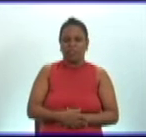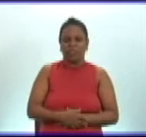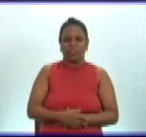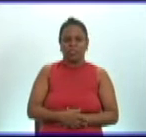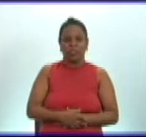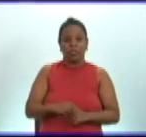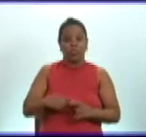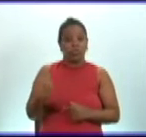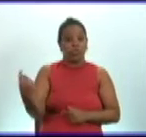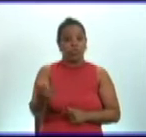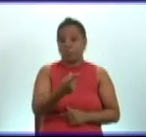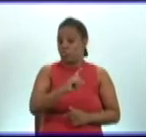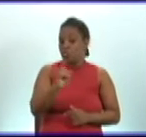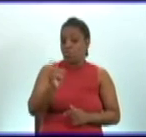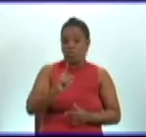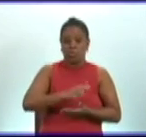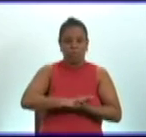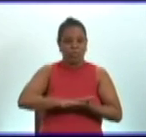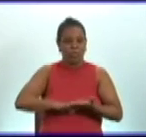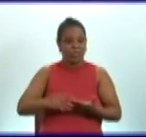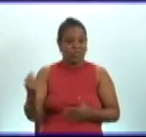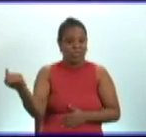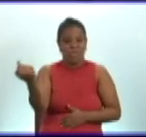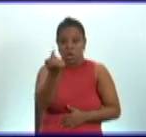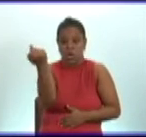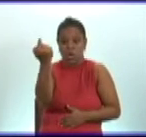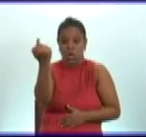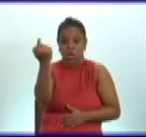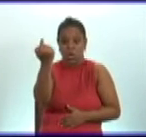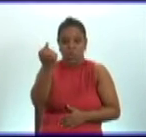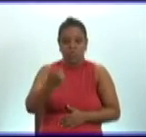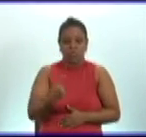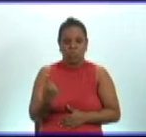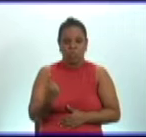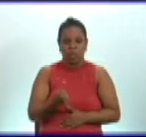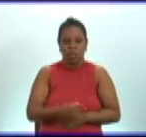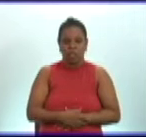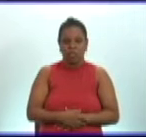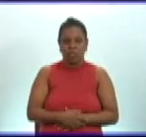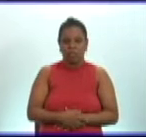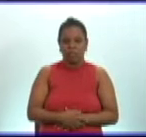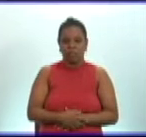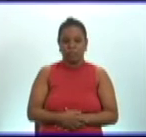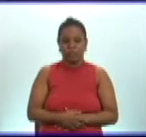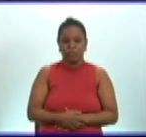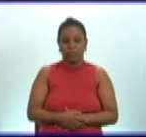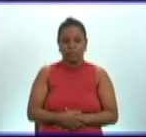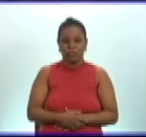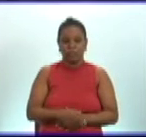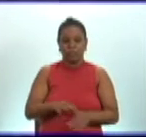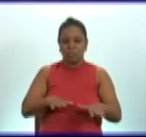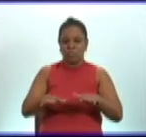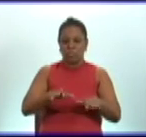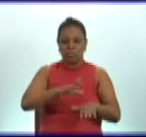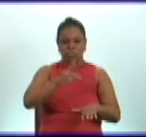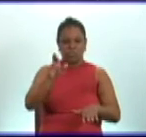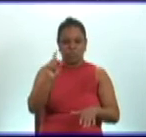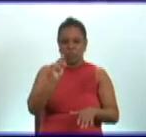Pues nosotros no vamos a permitir ni una señal de infidencia en esta ciudad, ni una sola. No podemos.